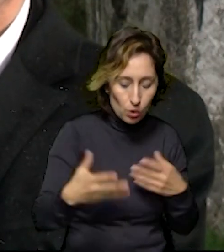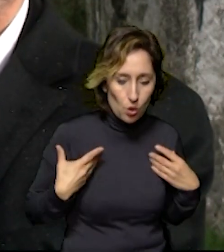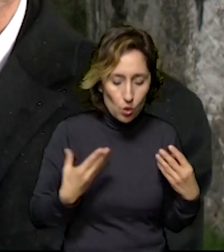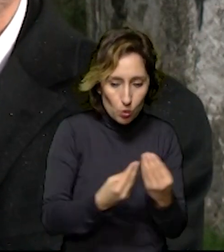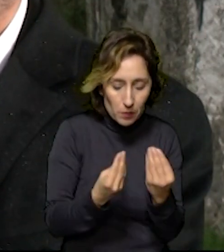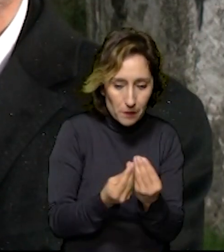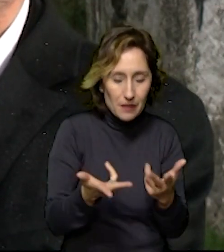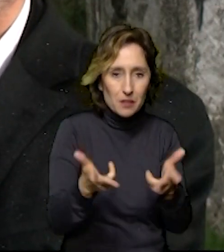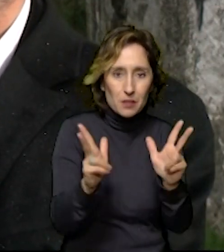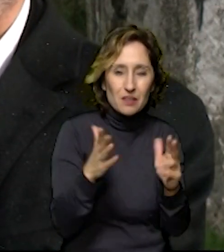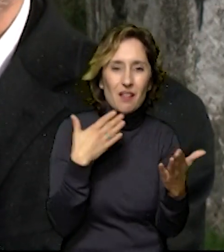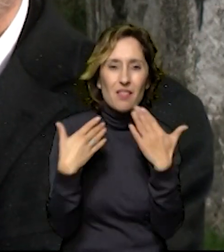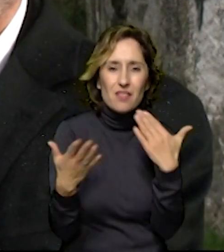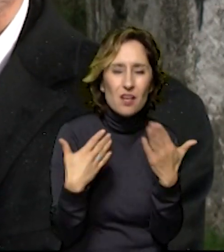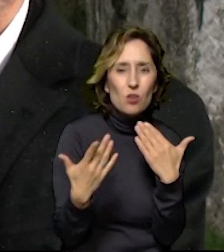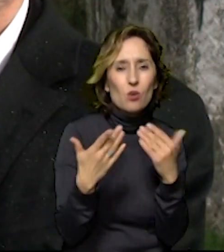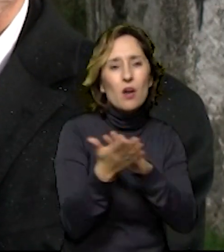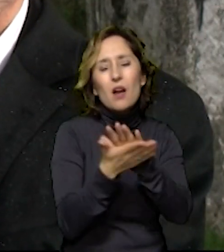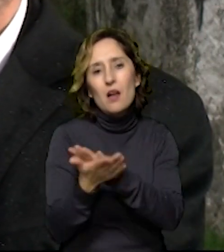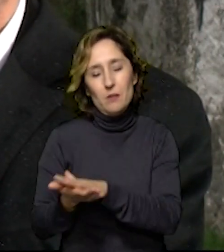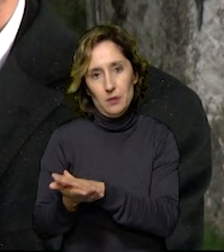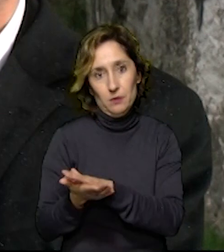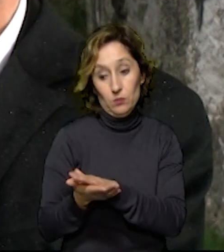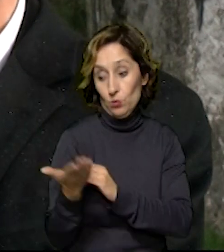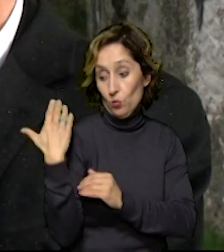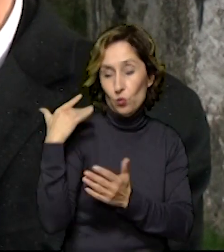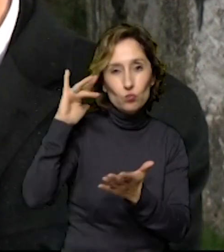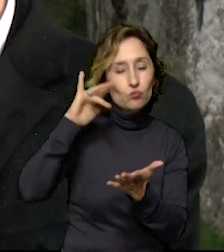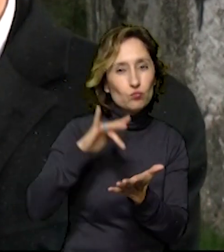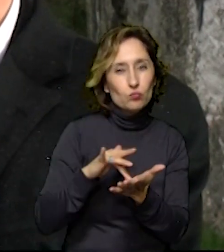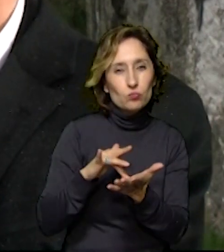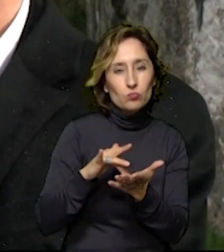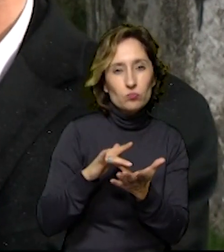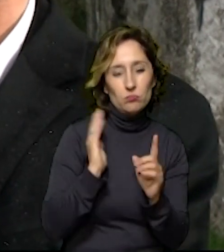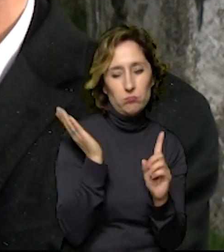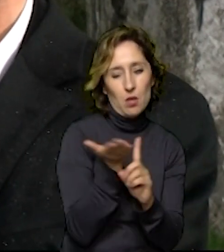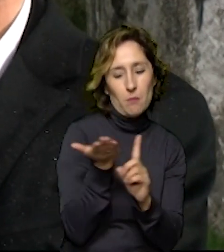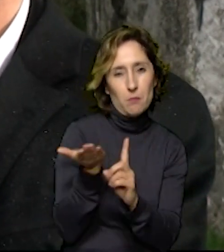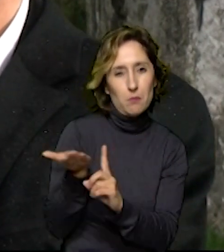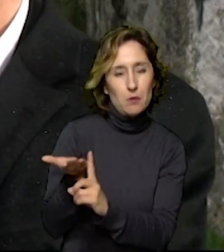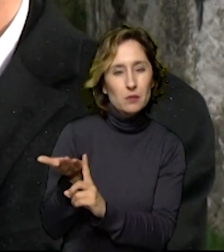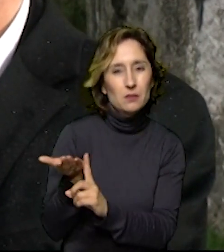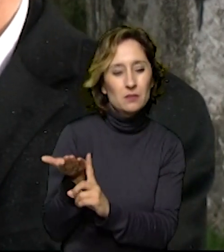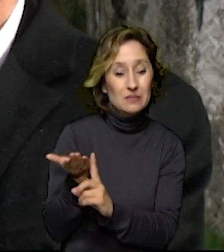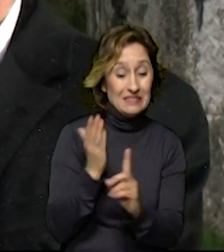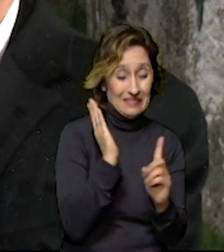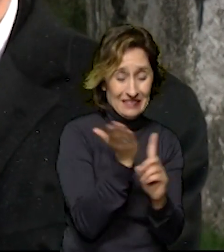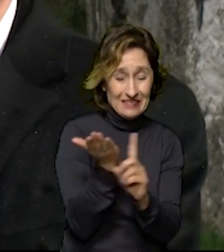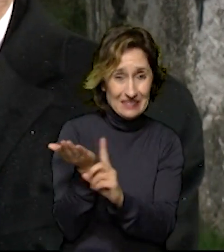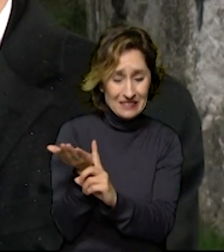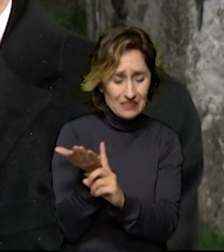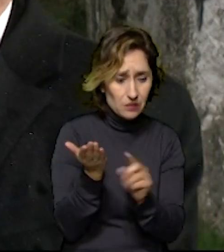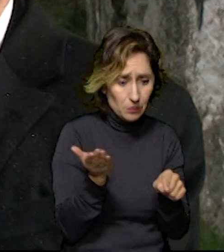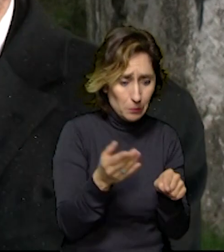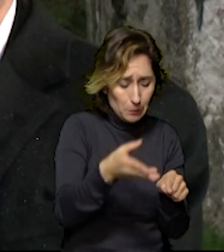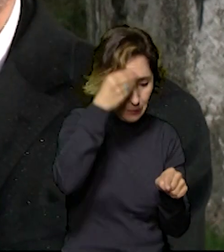convivencia, de diálogo, de hablar. Cuando se ha producido tanto daño, ese daño tiene que ser un daño que sirva para algo,